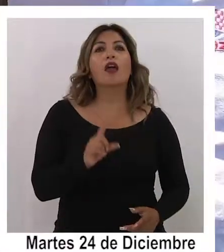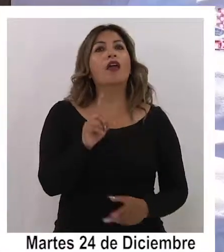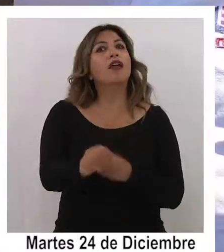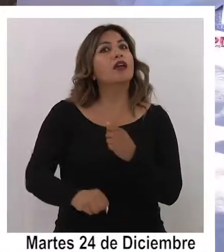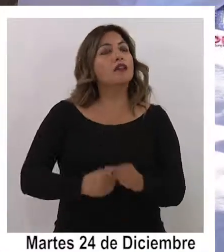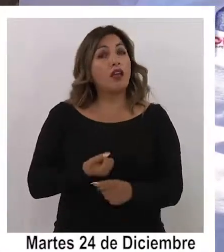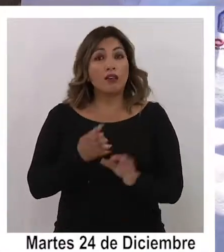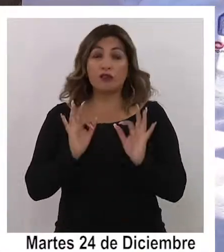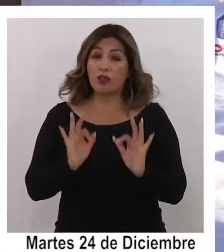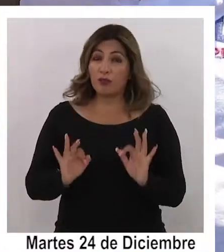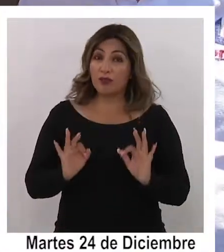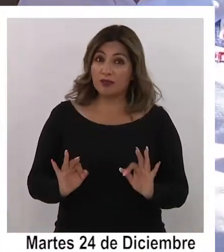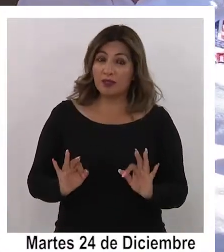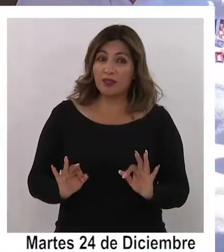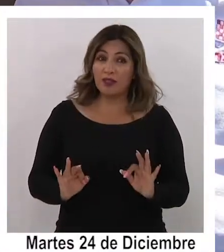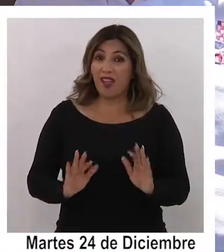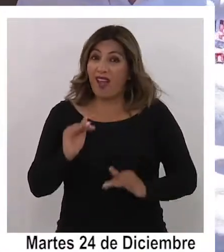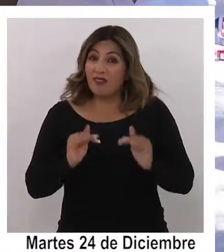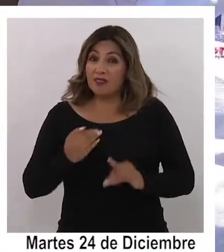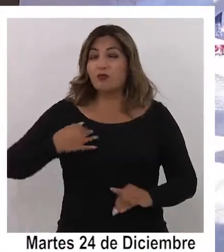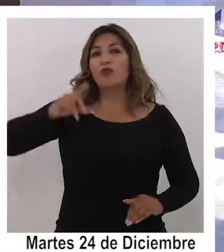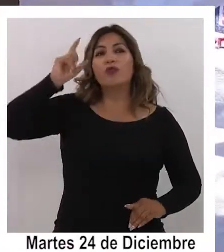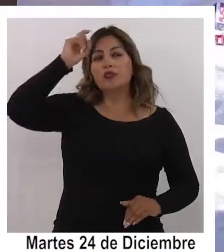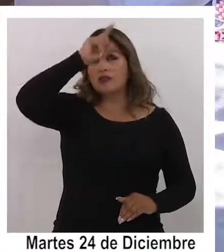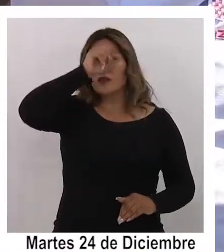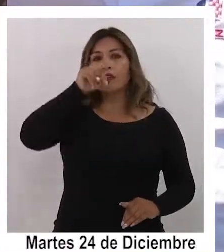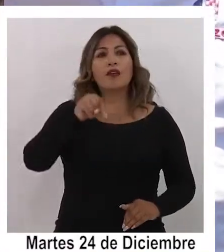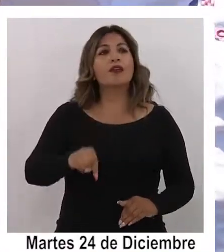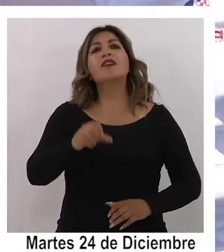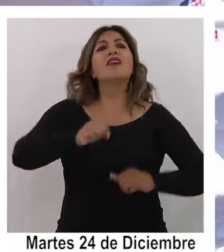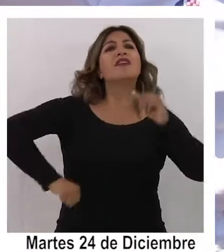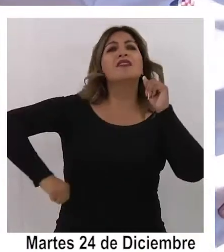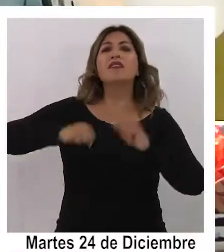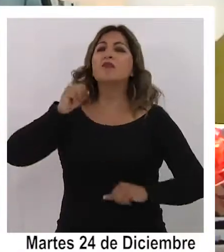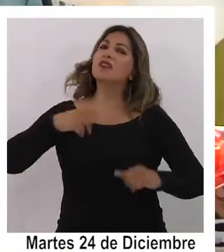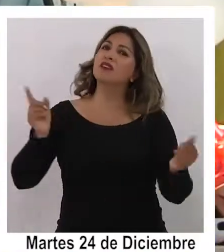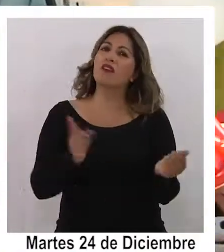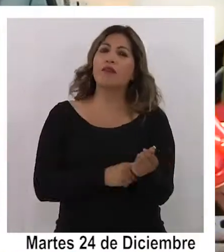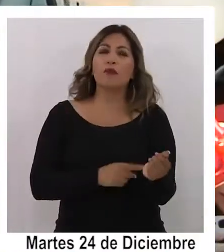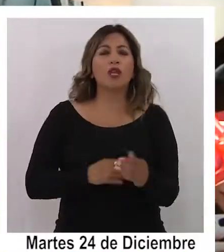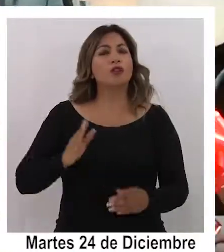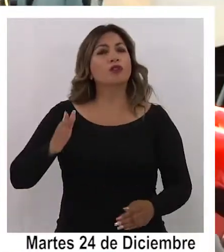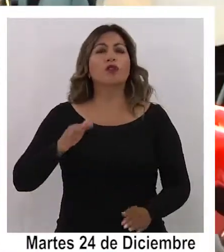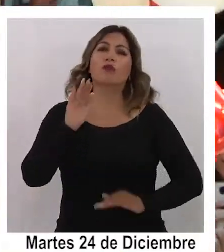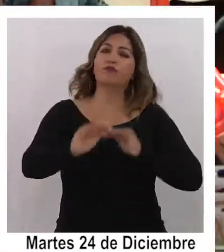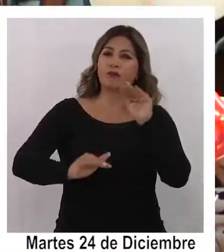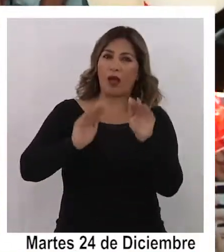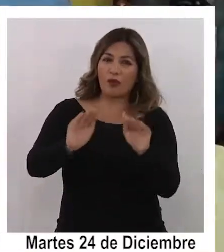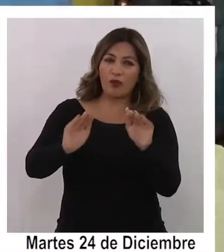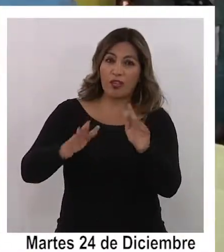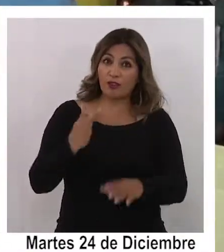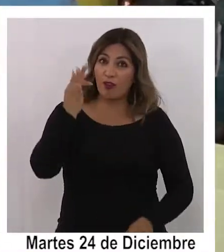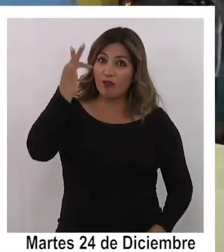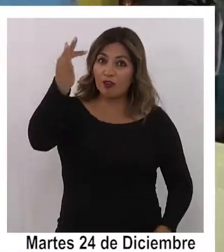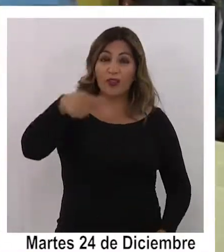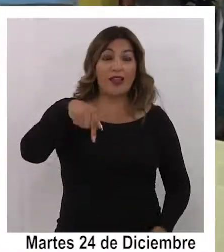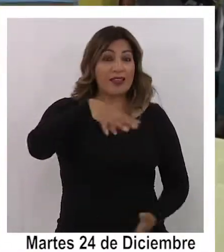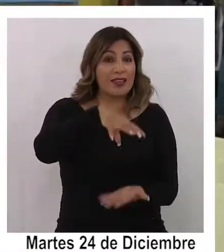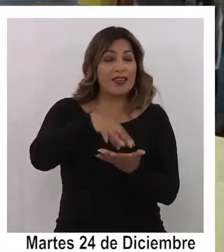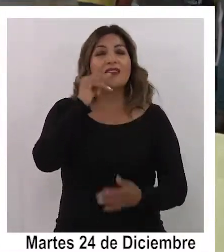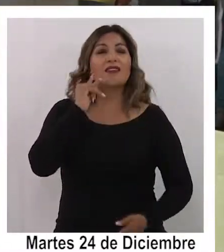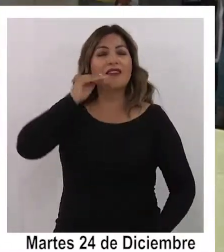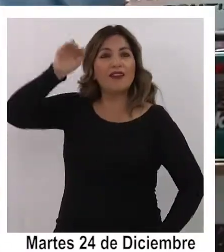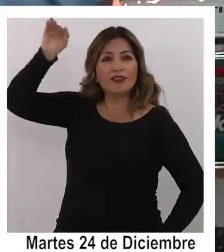adelante. Un año especial y a pesar de las dificultades, esta empresa familiar sigue apostando al futuro.